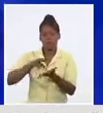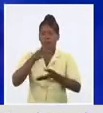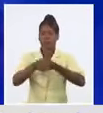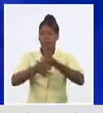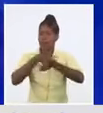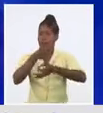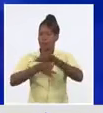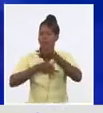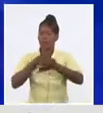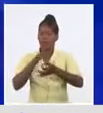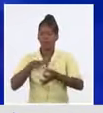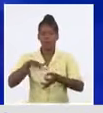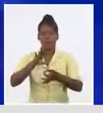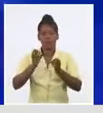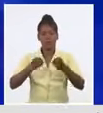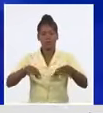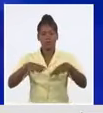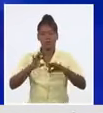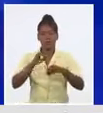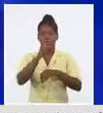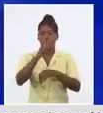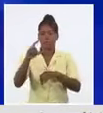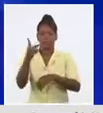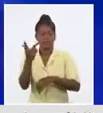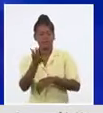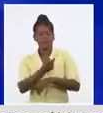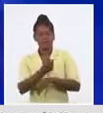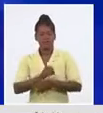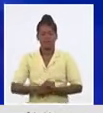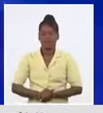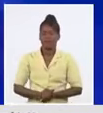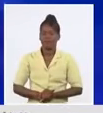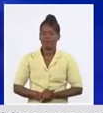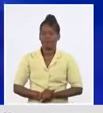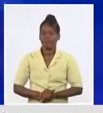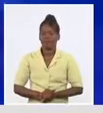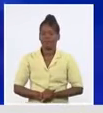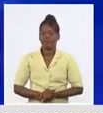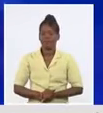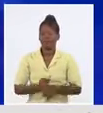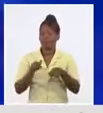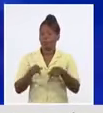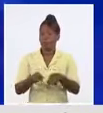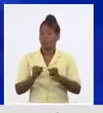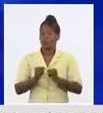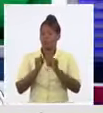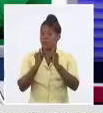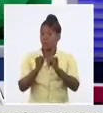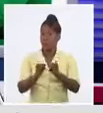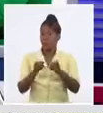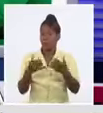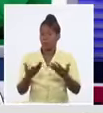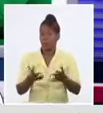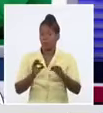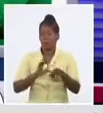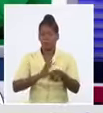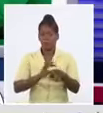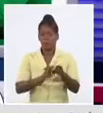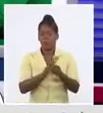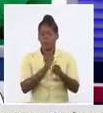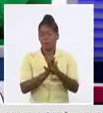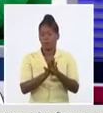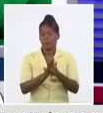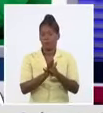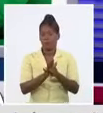Ya. Menos mal que no es Noelia, ¿no? Es Elena. Así es. Está bien. Bueno, hoy con todavía